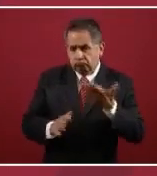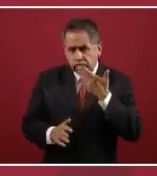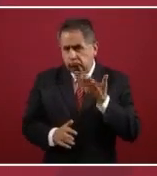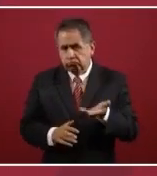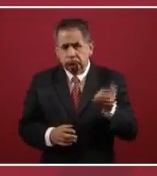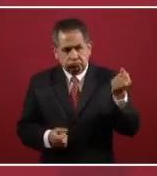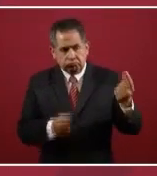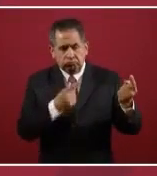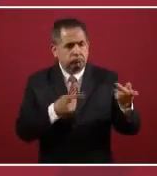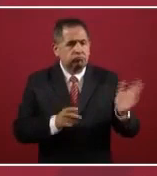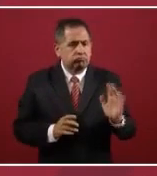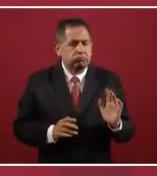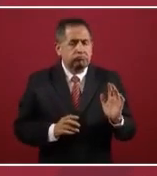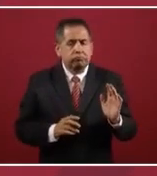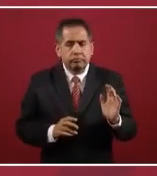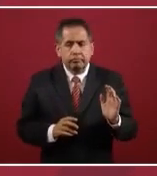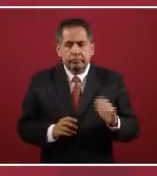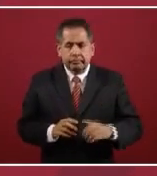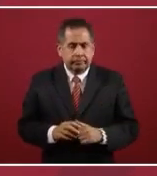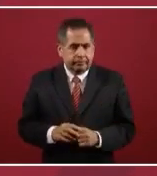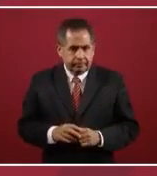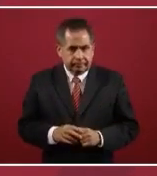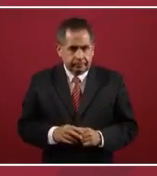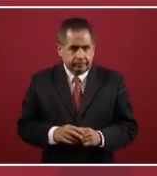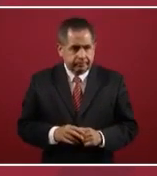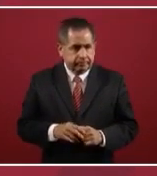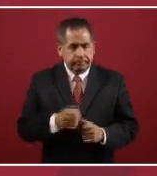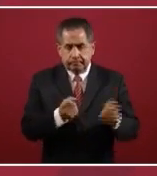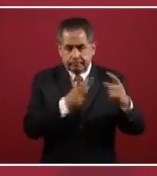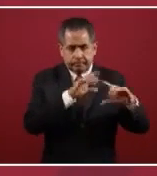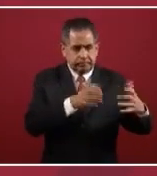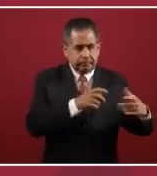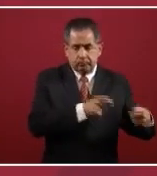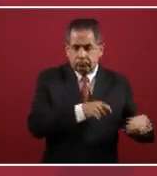cabo acciones de